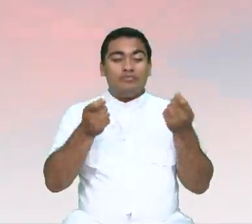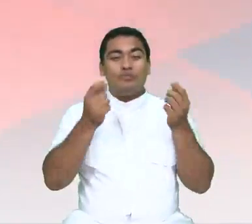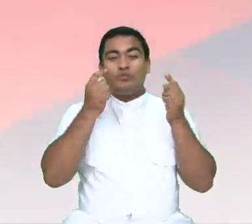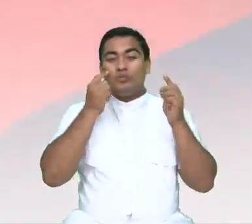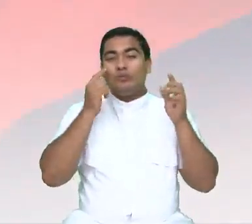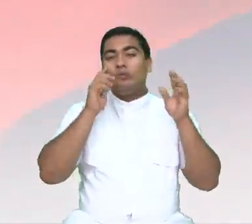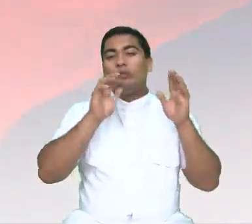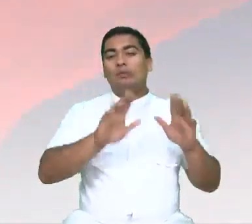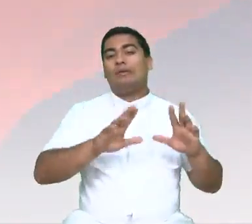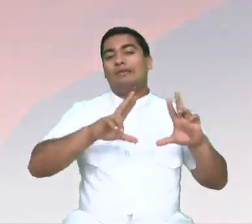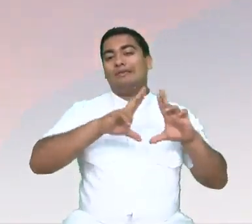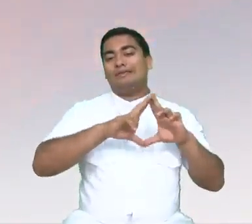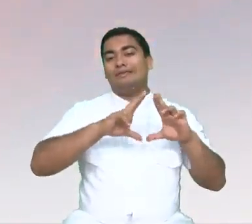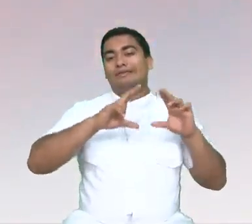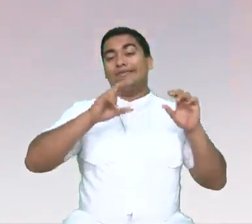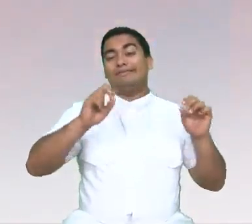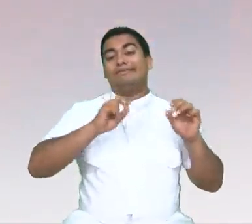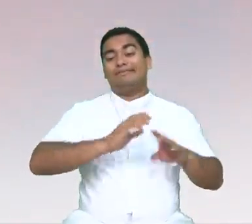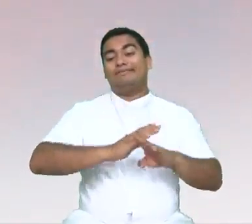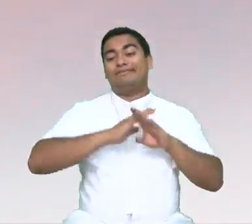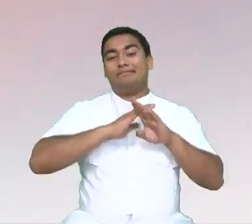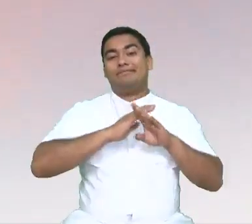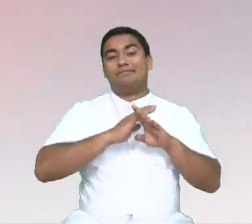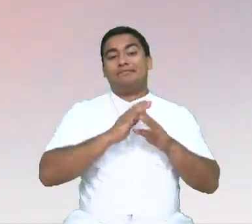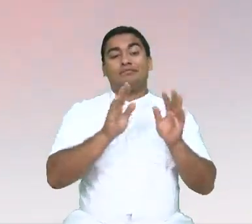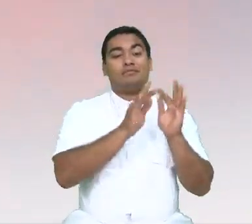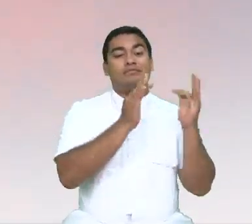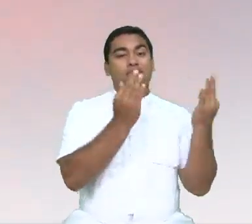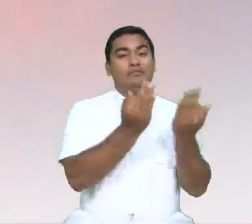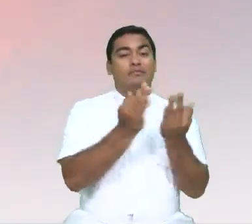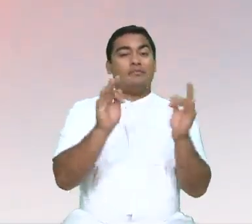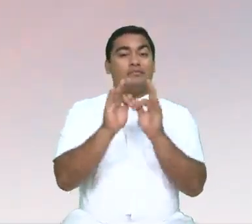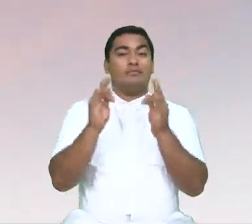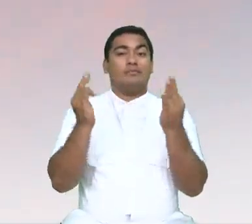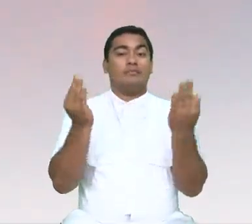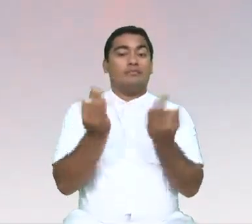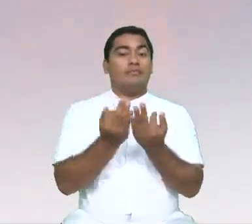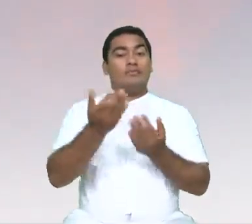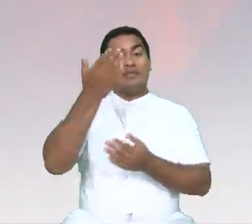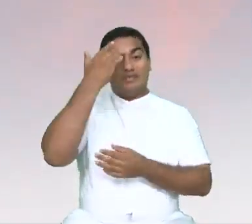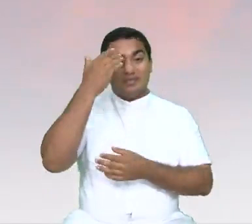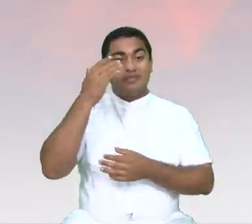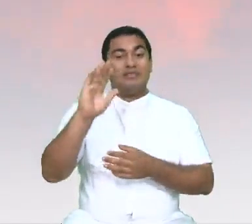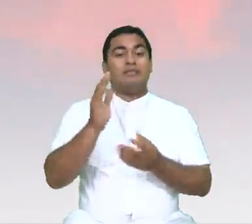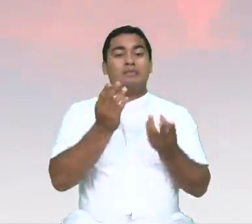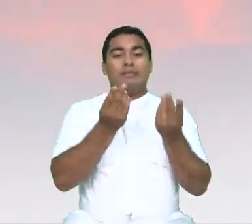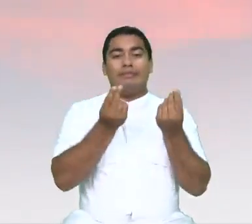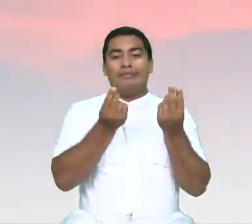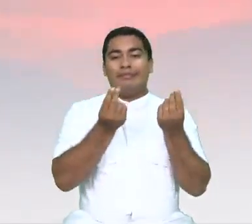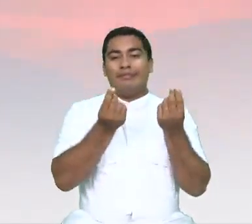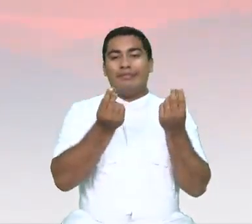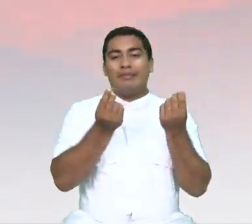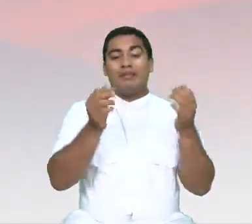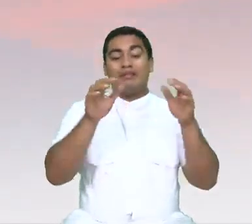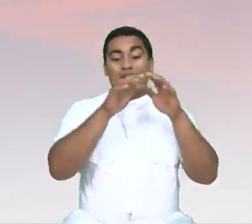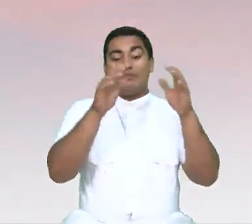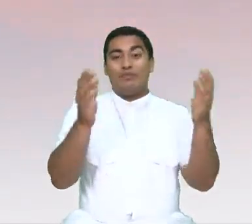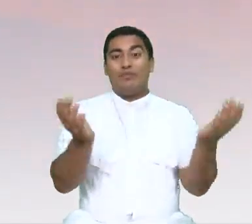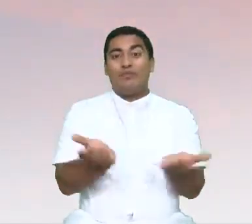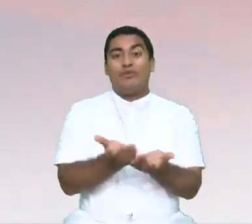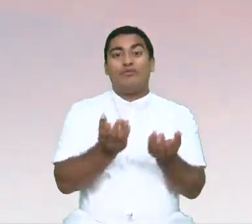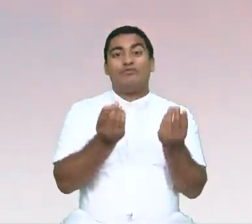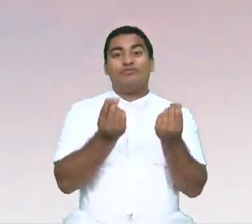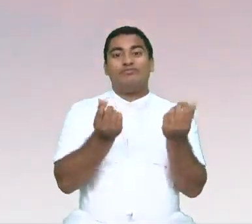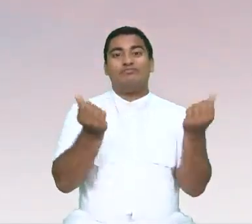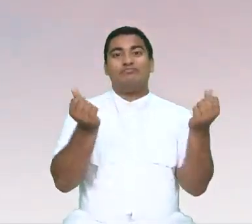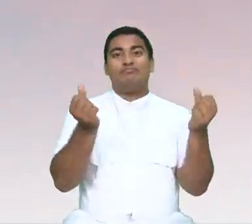menos posible a nuestros pueblos, a la familia. Sabemos que la economía en el mundo ya se está